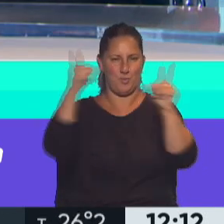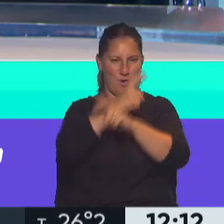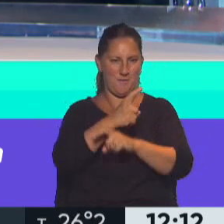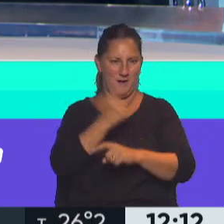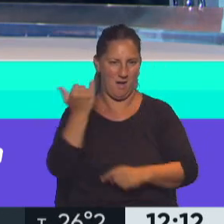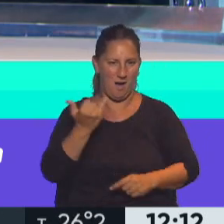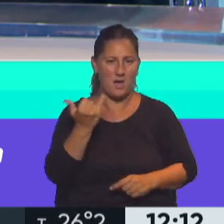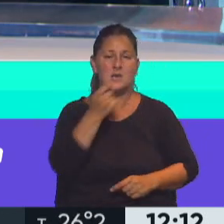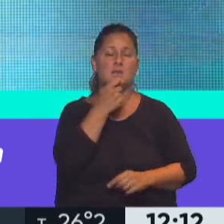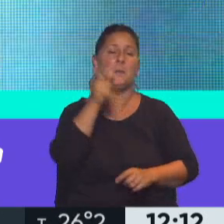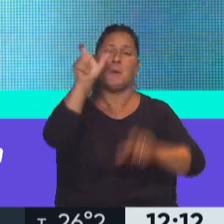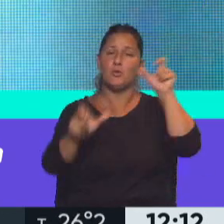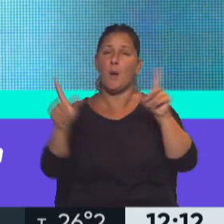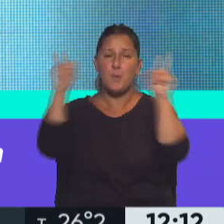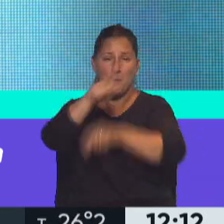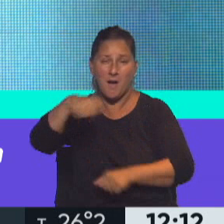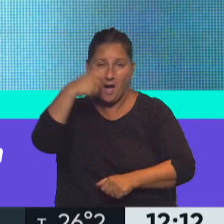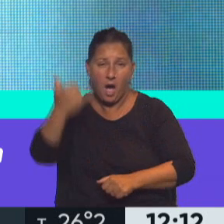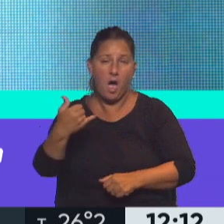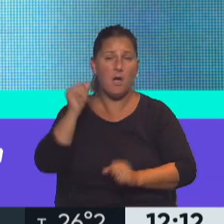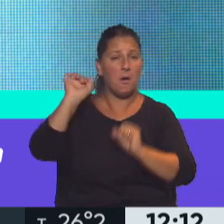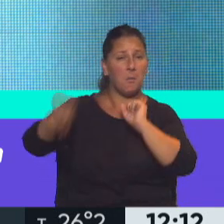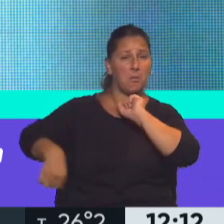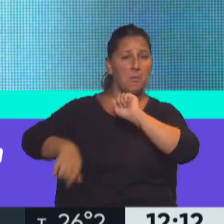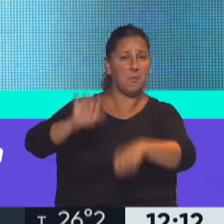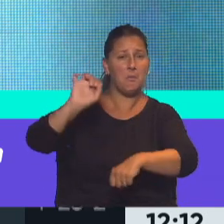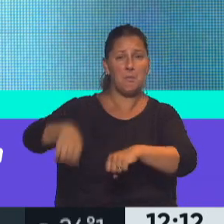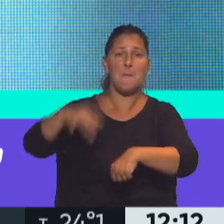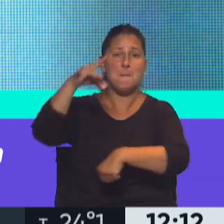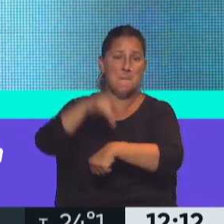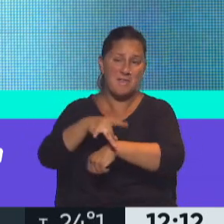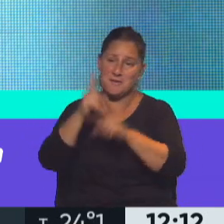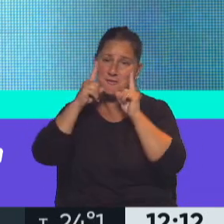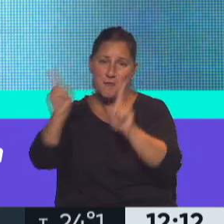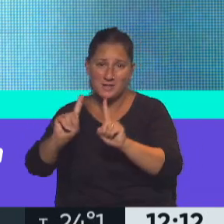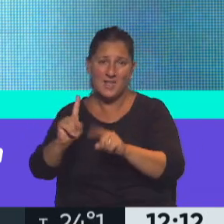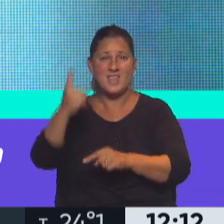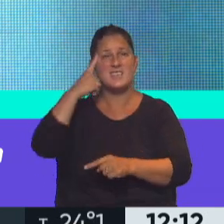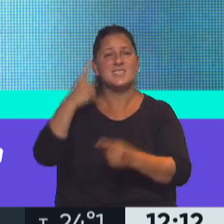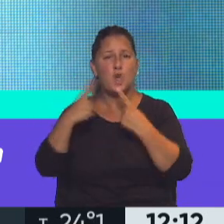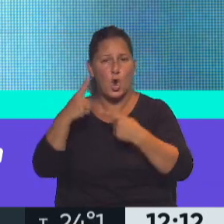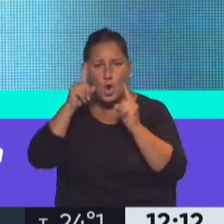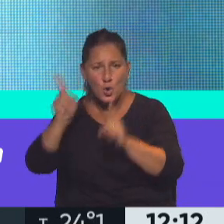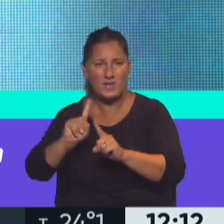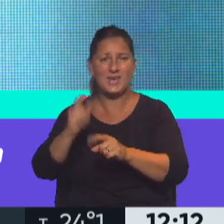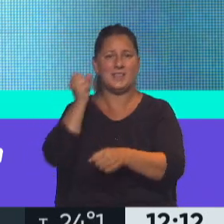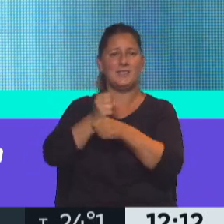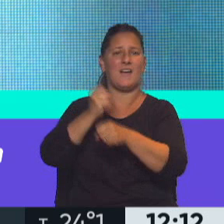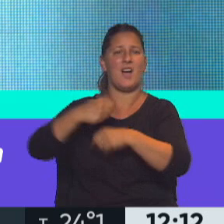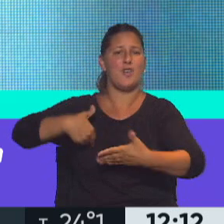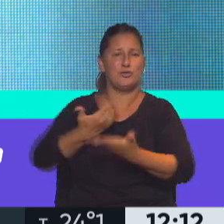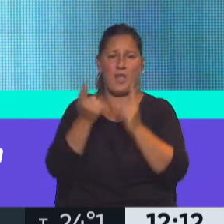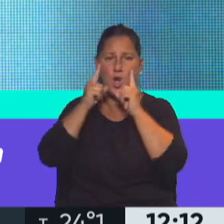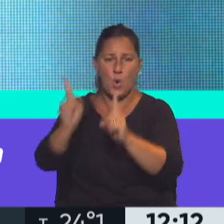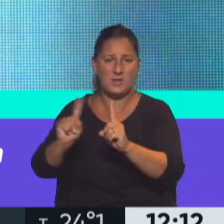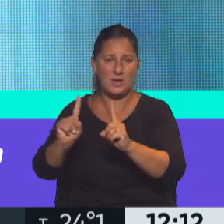si uno no los atiende, ellos quedan sin la posibilidad de que lo atienda un médico, un psicólogo, un trabajador social. ¿Se entiende por qué?